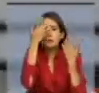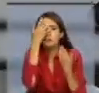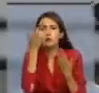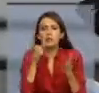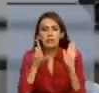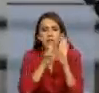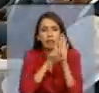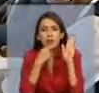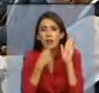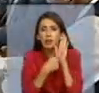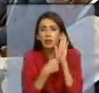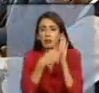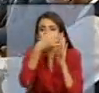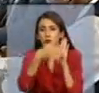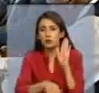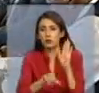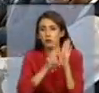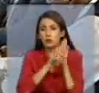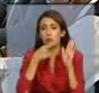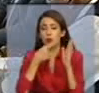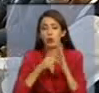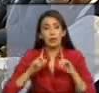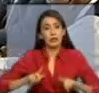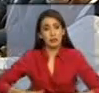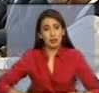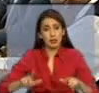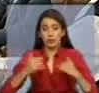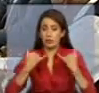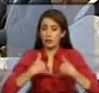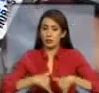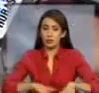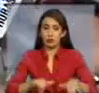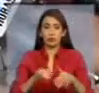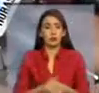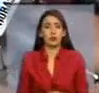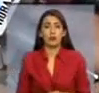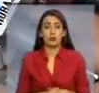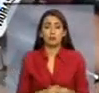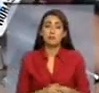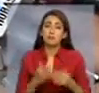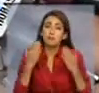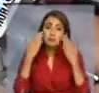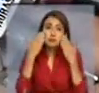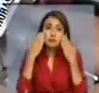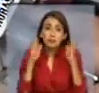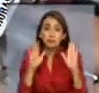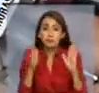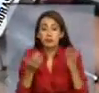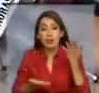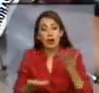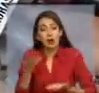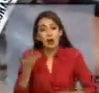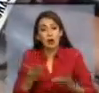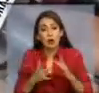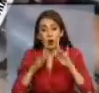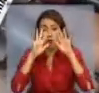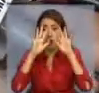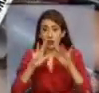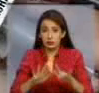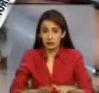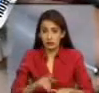debido proceso y que por eso Moreno continúa al frente del movimiento oficialista. Parece que la secretaria ha